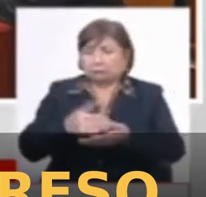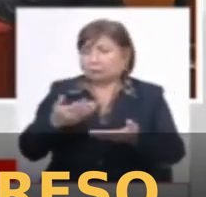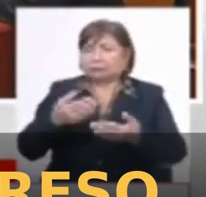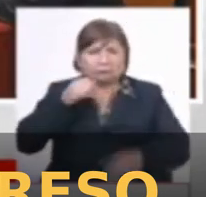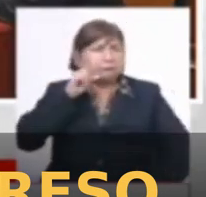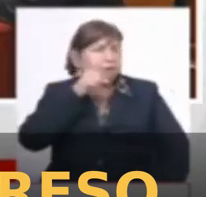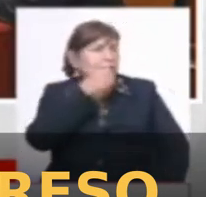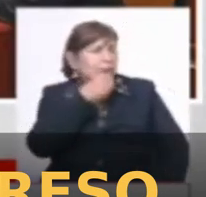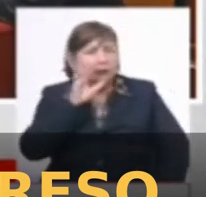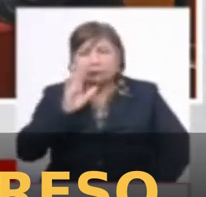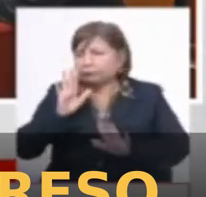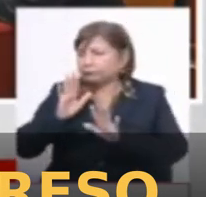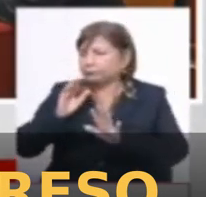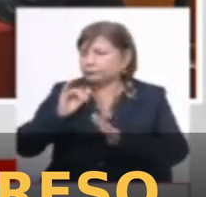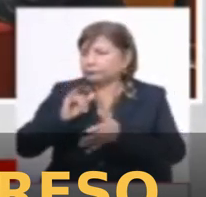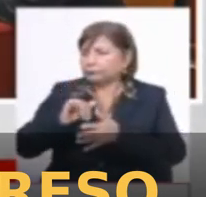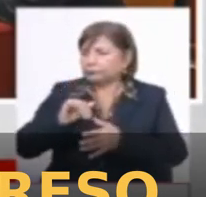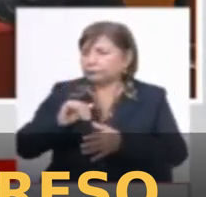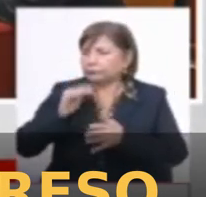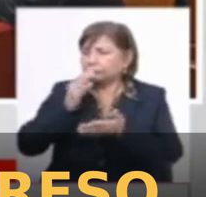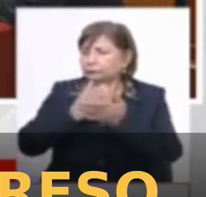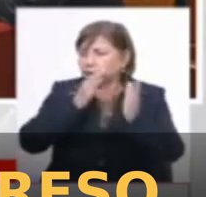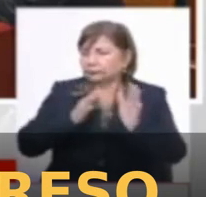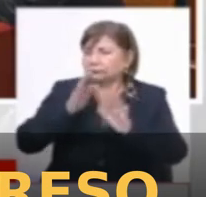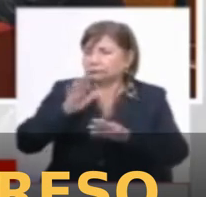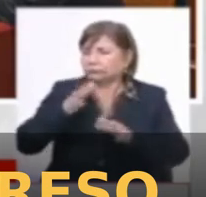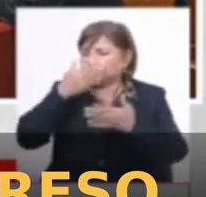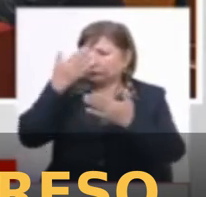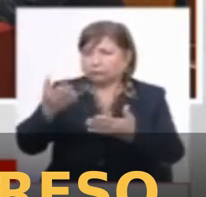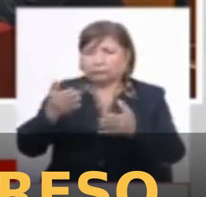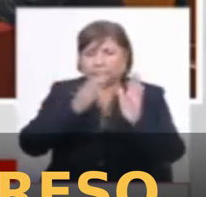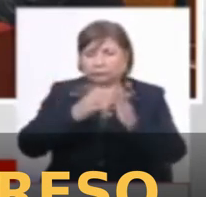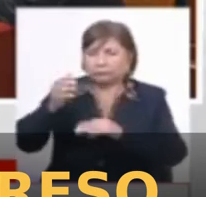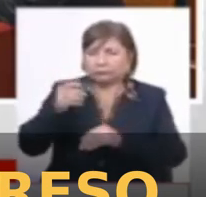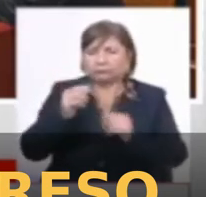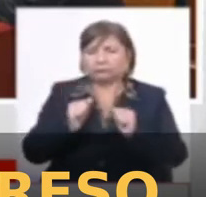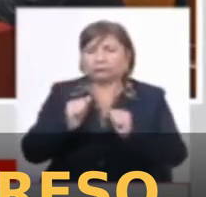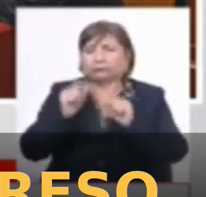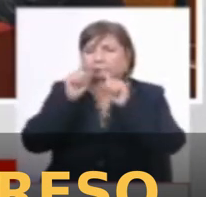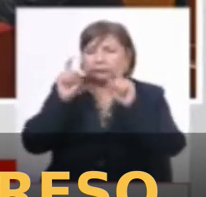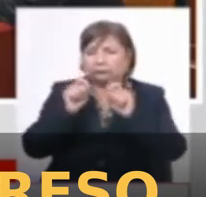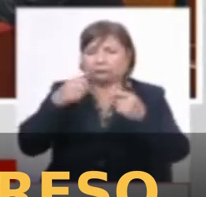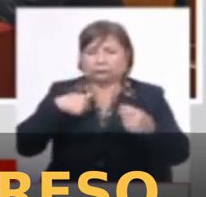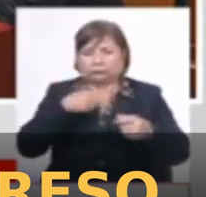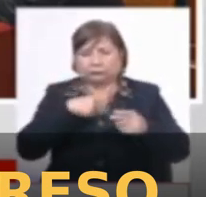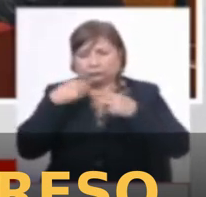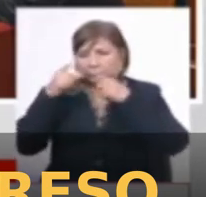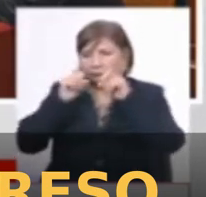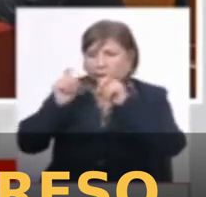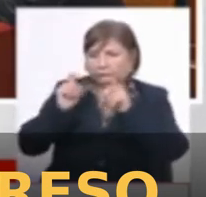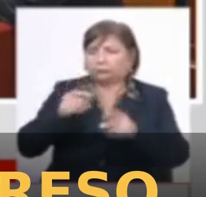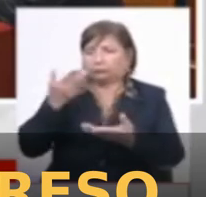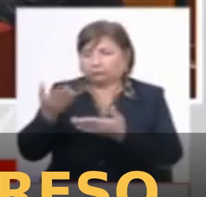claro, el día, estos hechos que queremos el Perú. A ver, desarrolle usted las preguntas que nosotros le vamos a ir